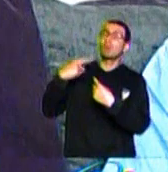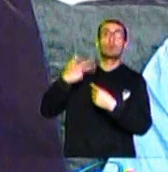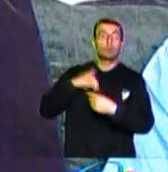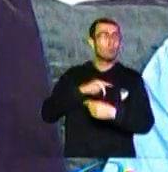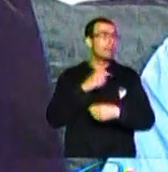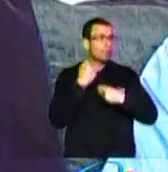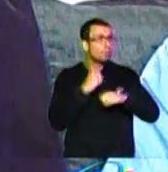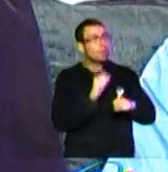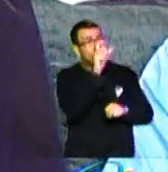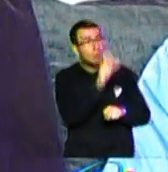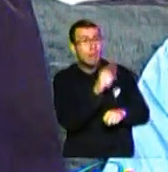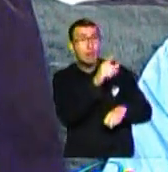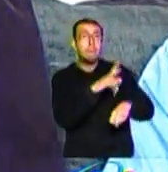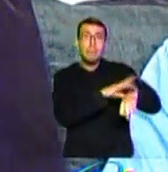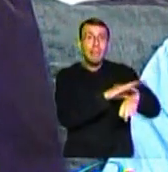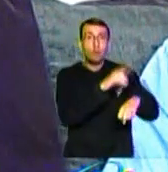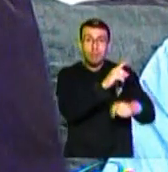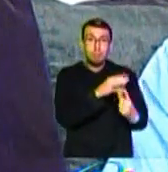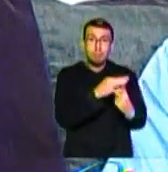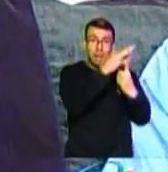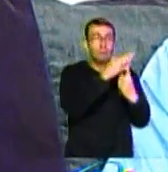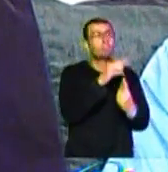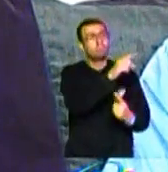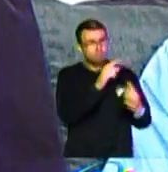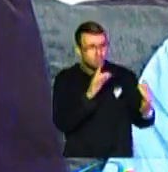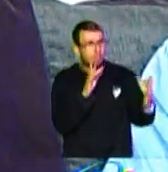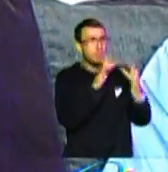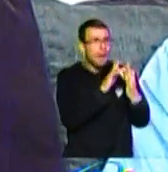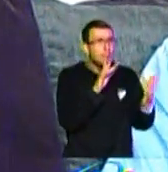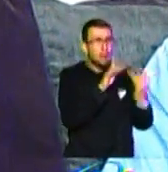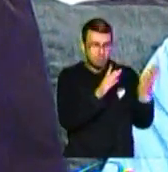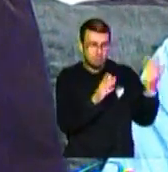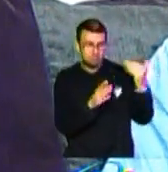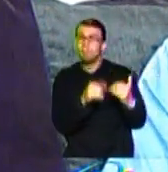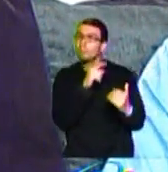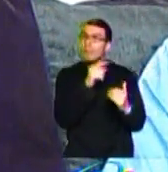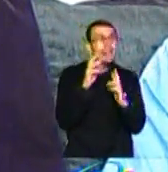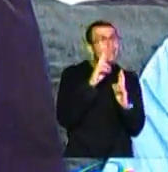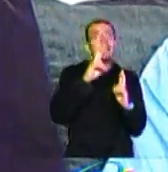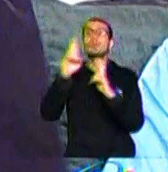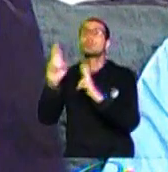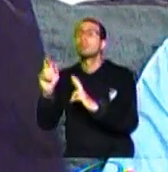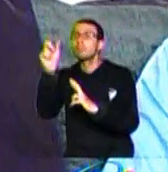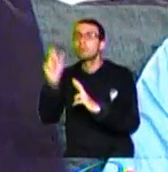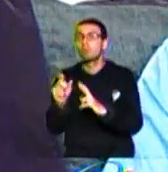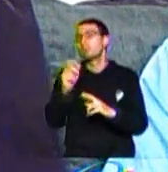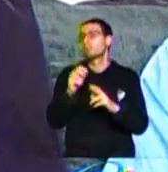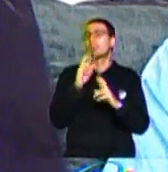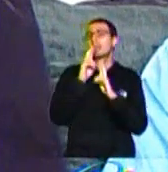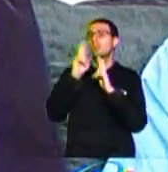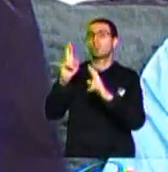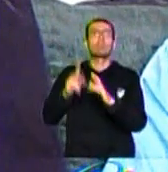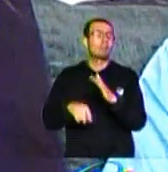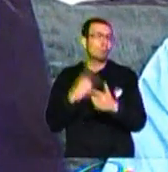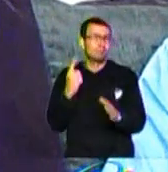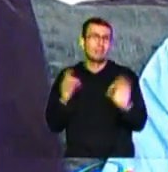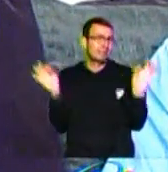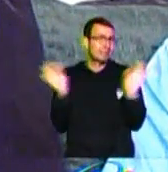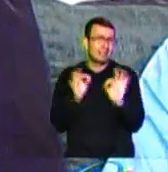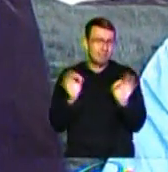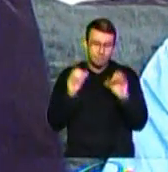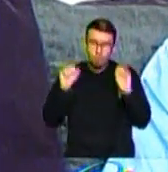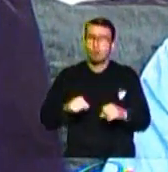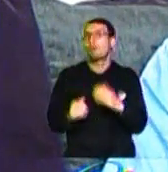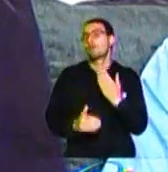a los diferentes especialistas de la salud para que de una manera así, práctica, humana, sencilla,